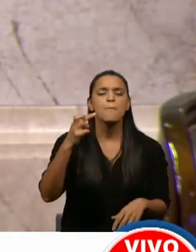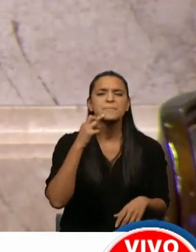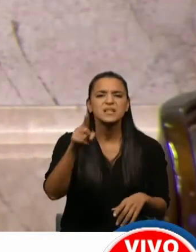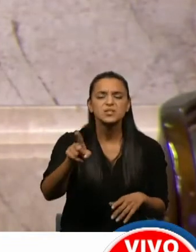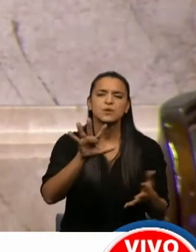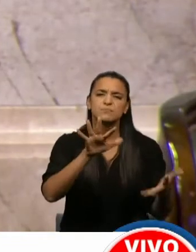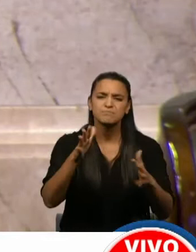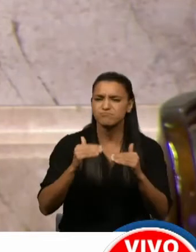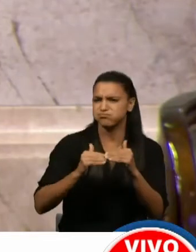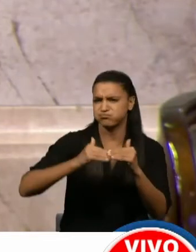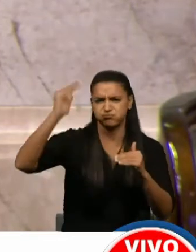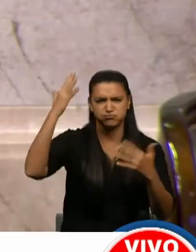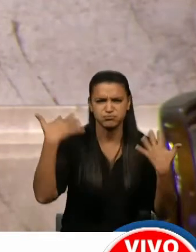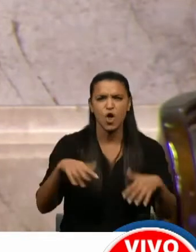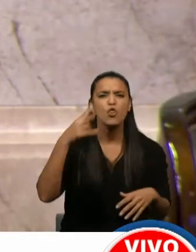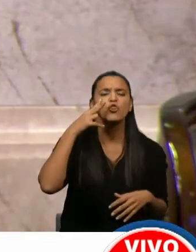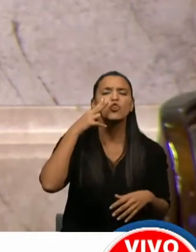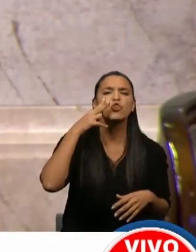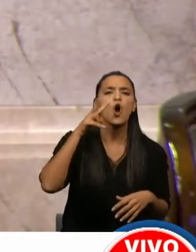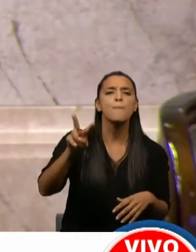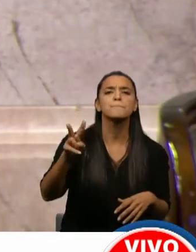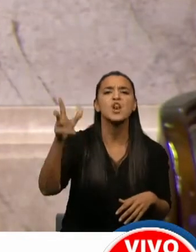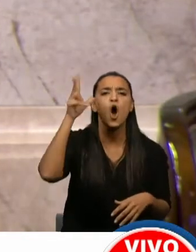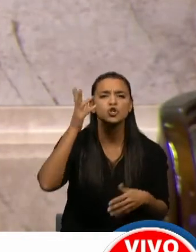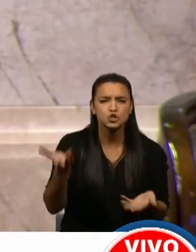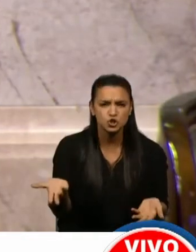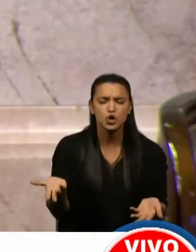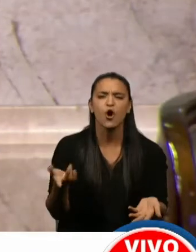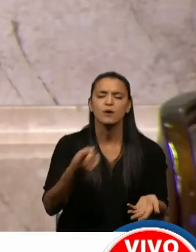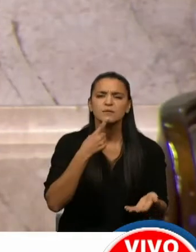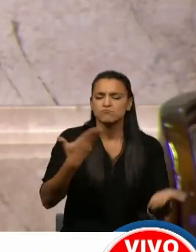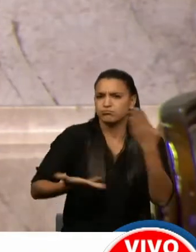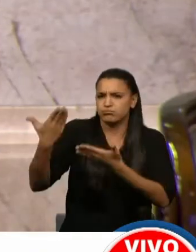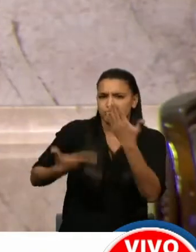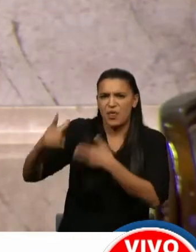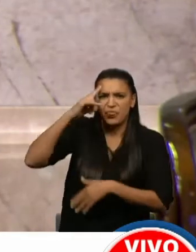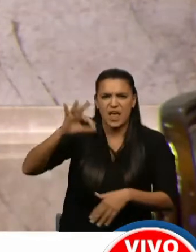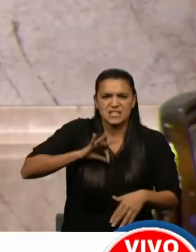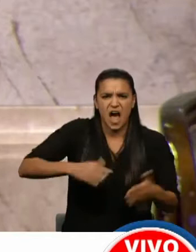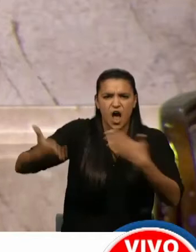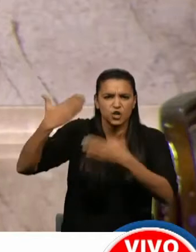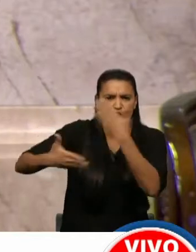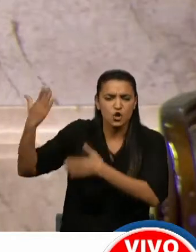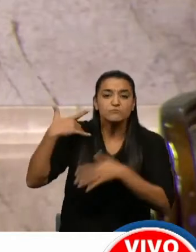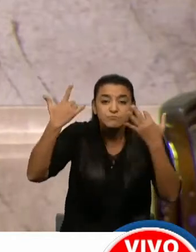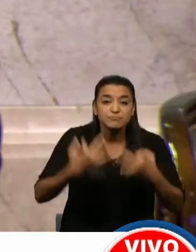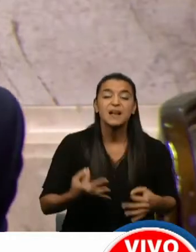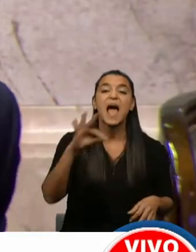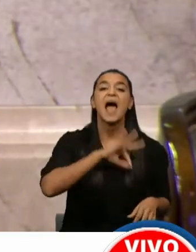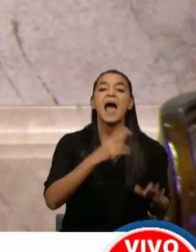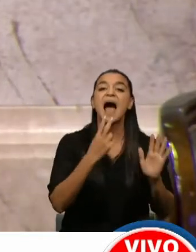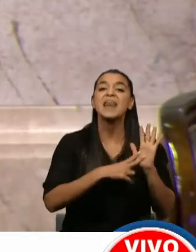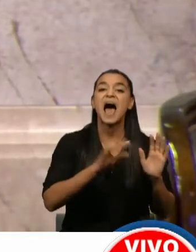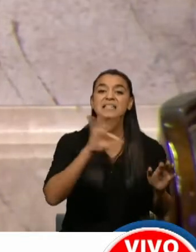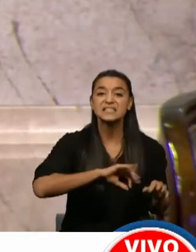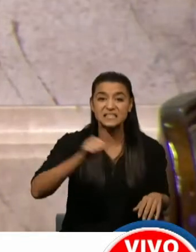estuvo entre los valores más altos desde 2008. Retrocedimos más de 10 años, particularmente con ganancias.